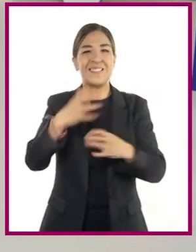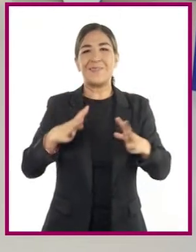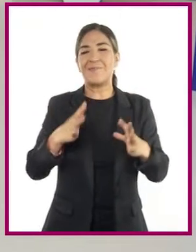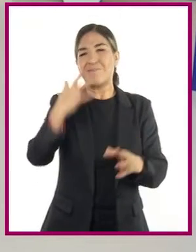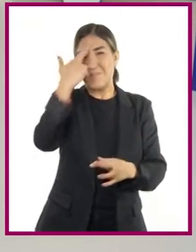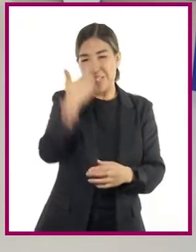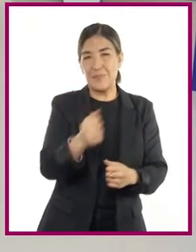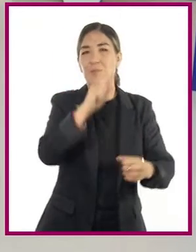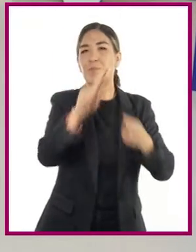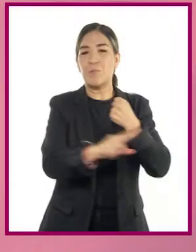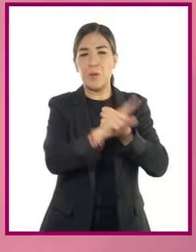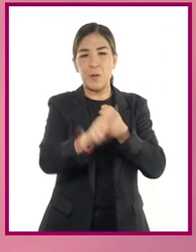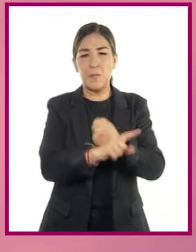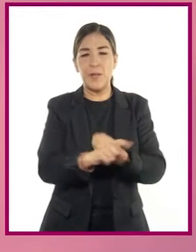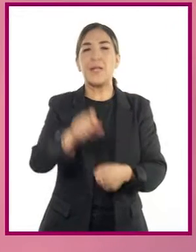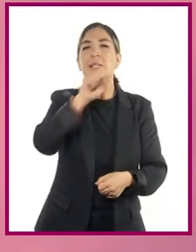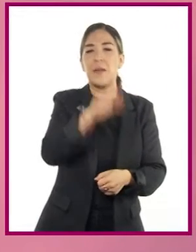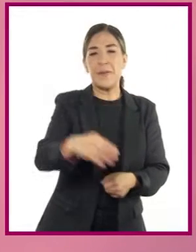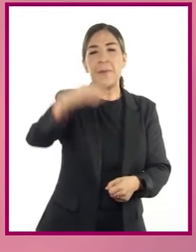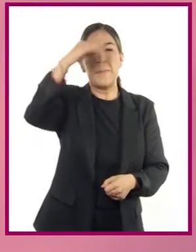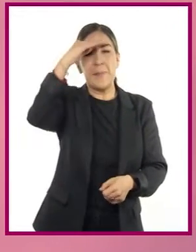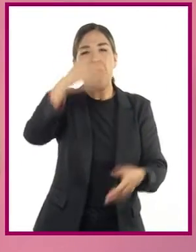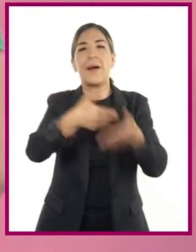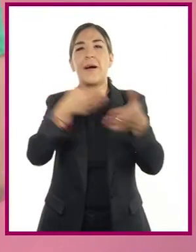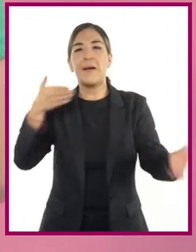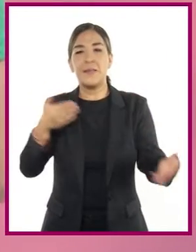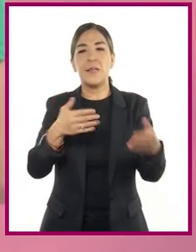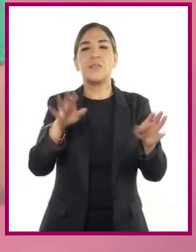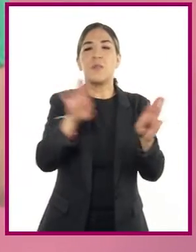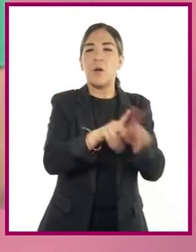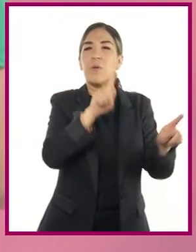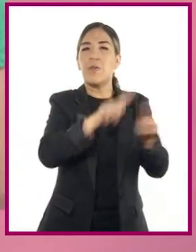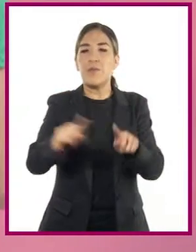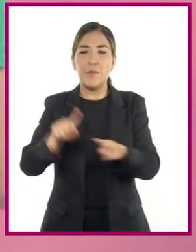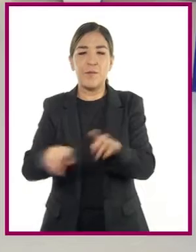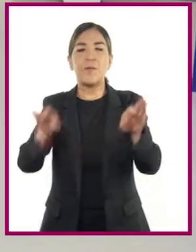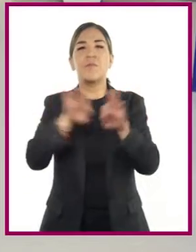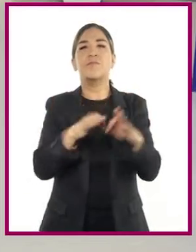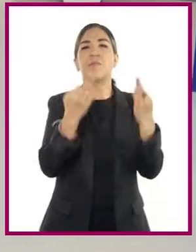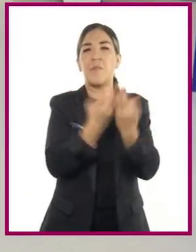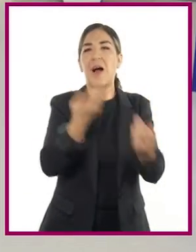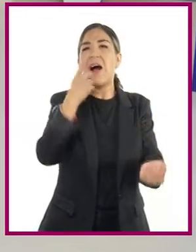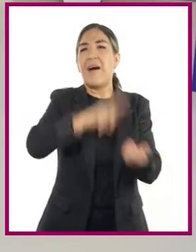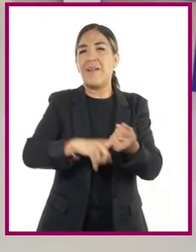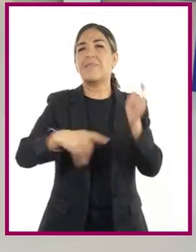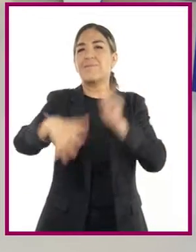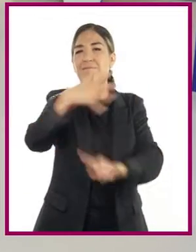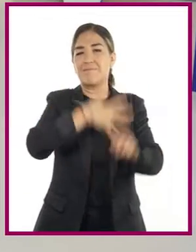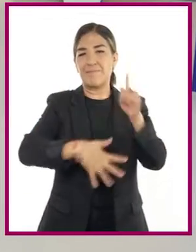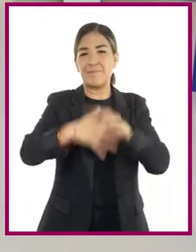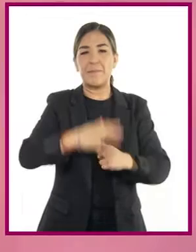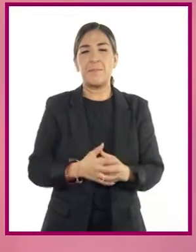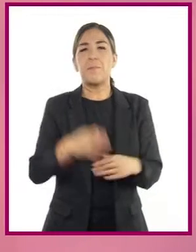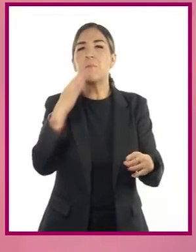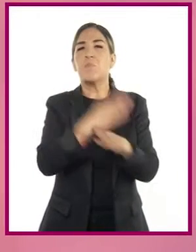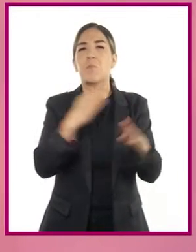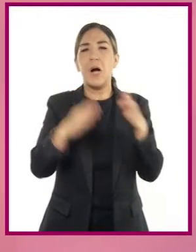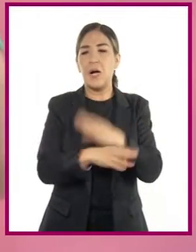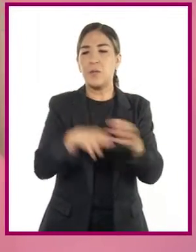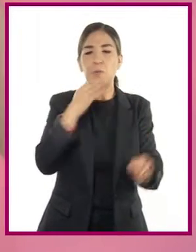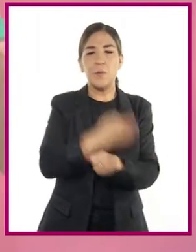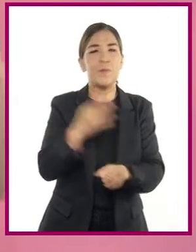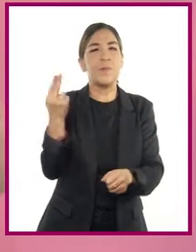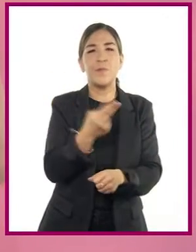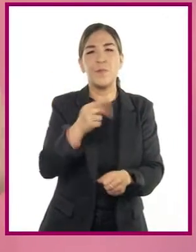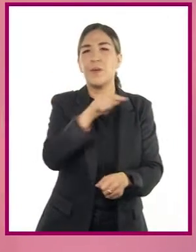problemática, así como reflexionar acerca de los múltiples factores que la rodean. Los materiales que van a